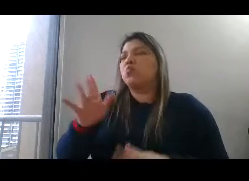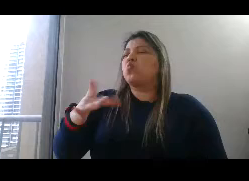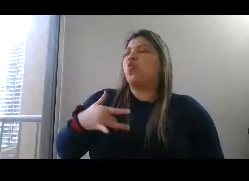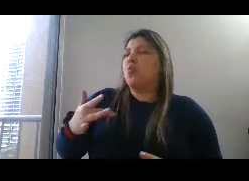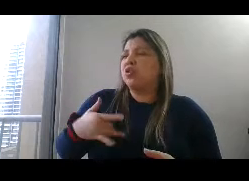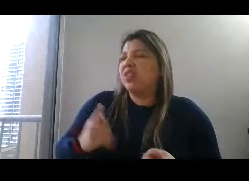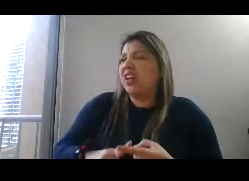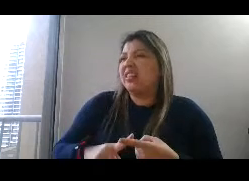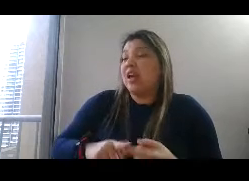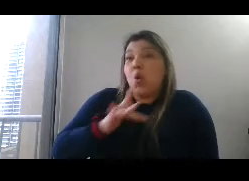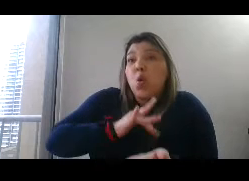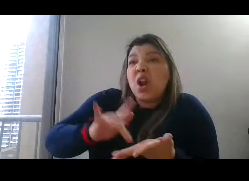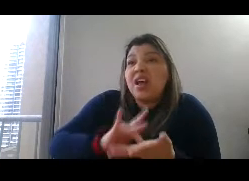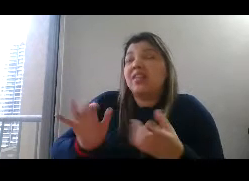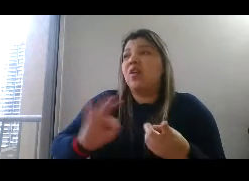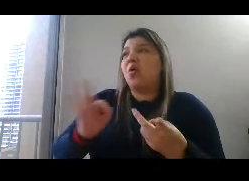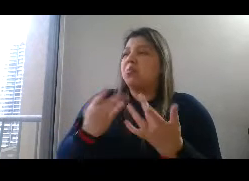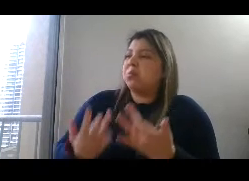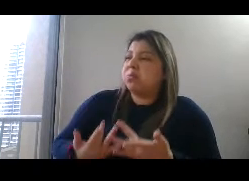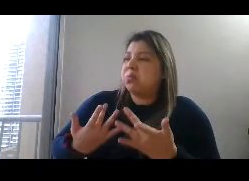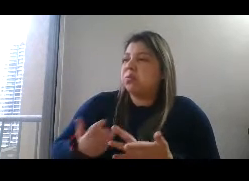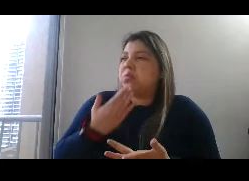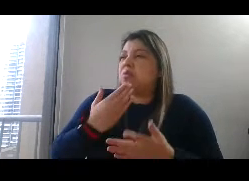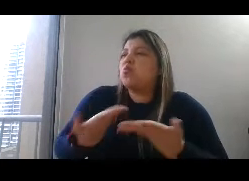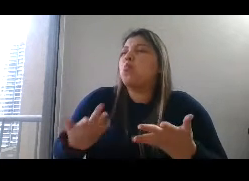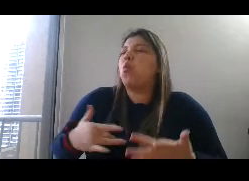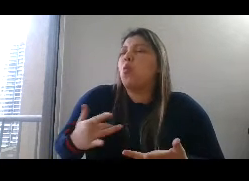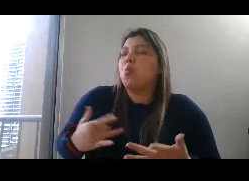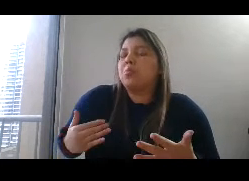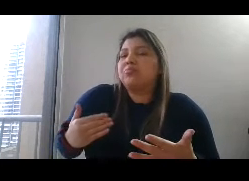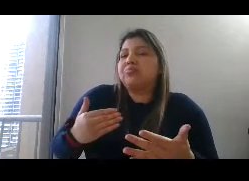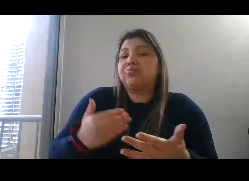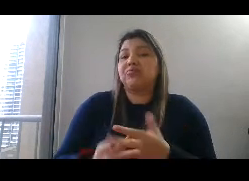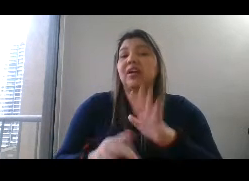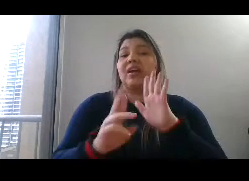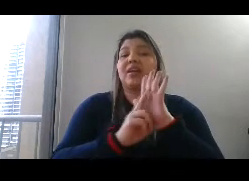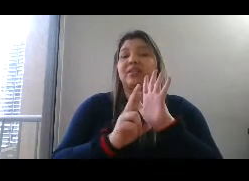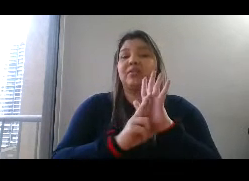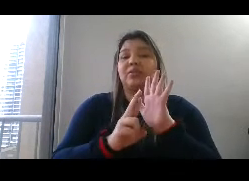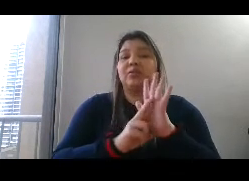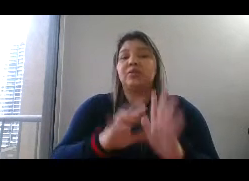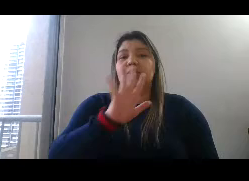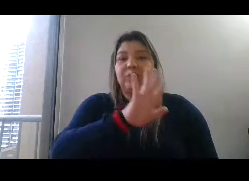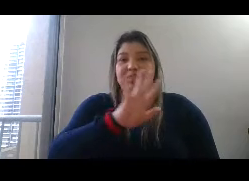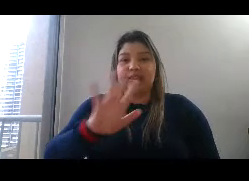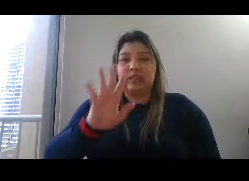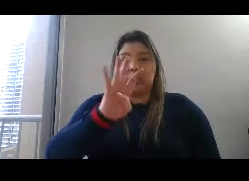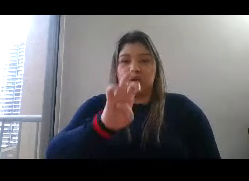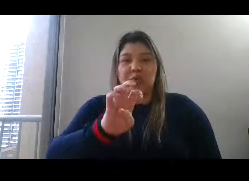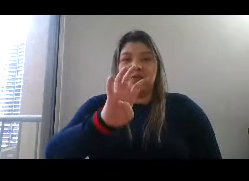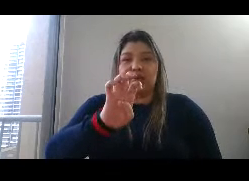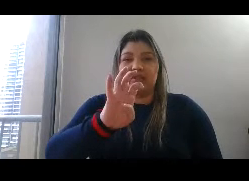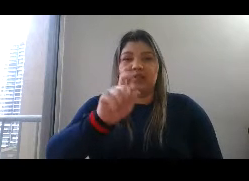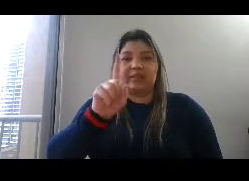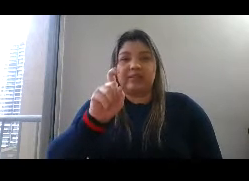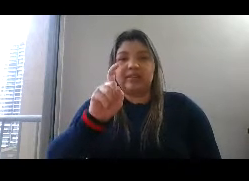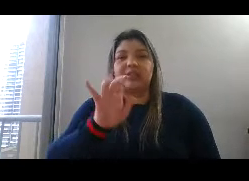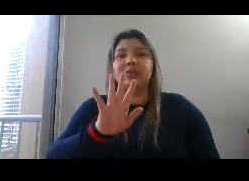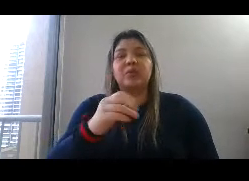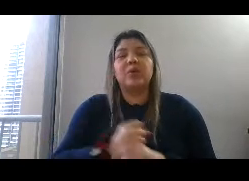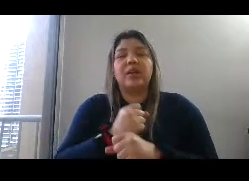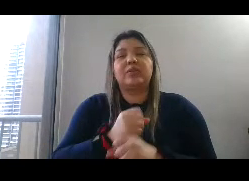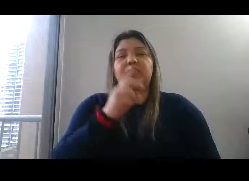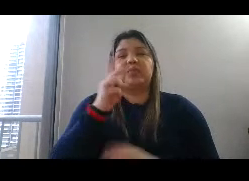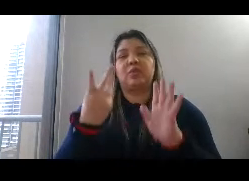de acuerdo a nuestra norma, a la resolución 5596 del 2015, el Ministerio de